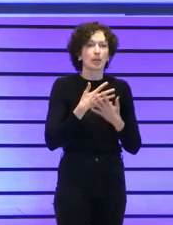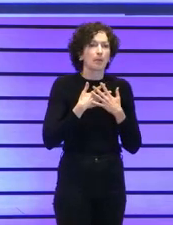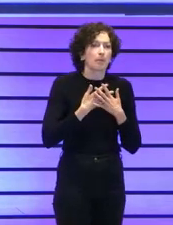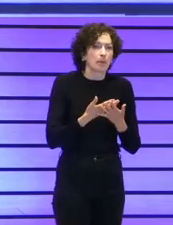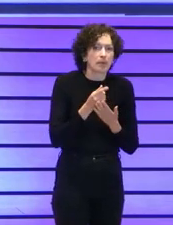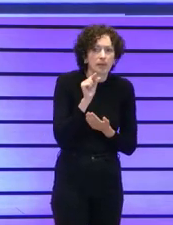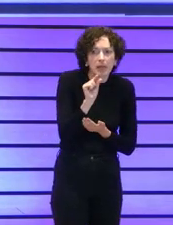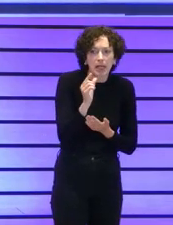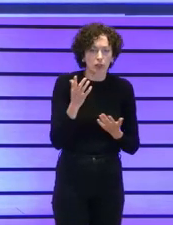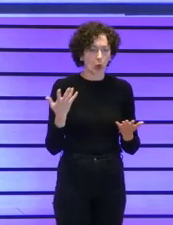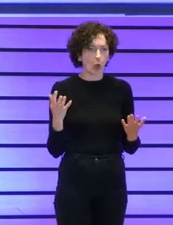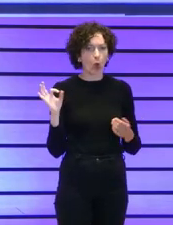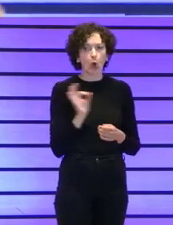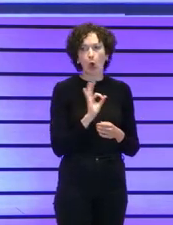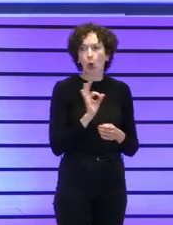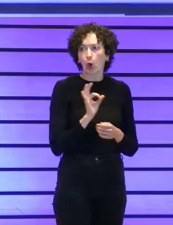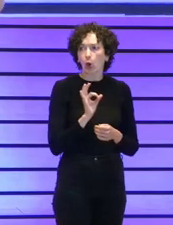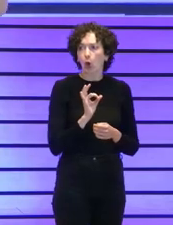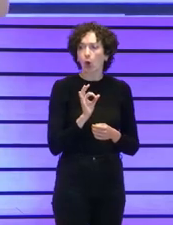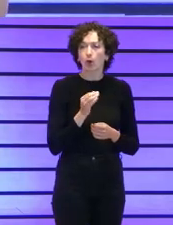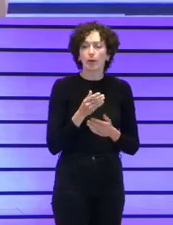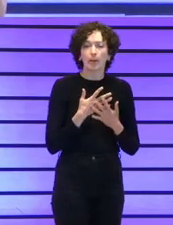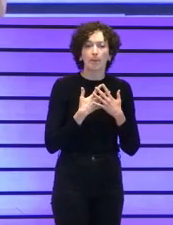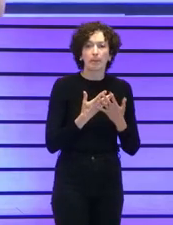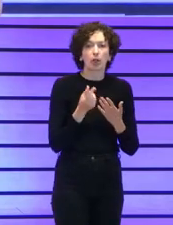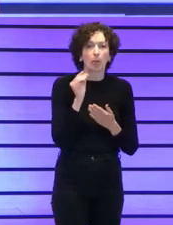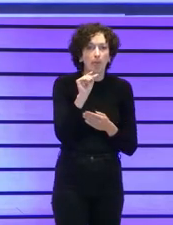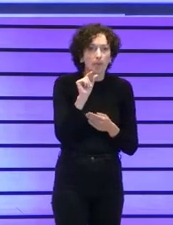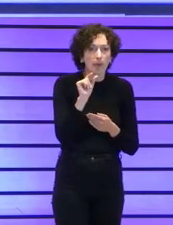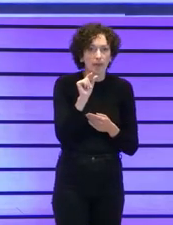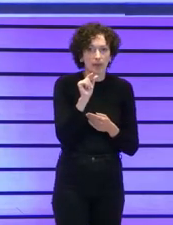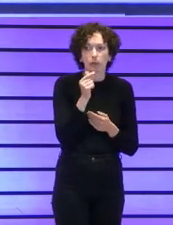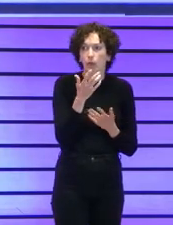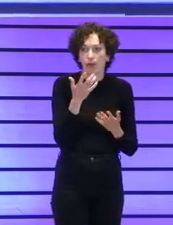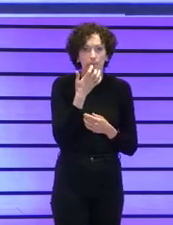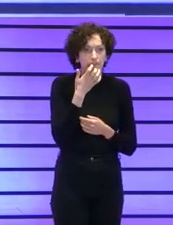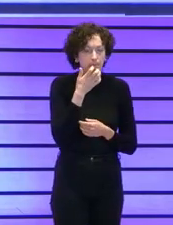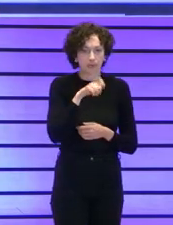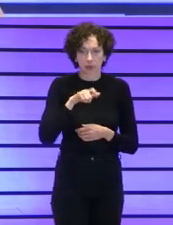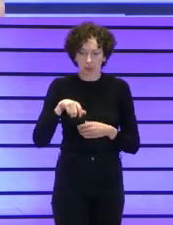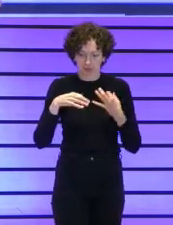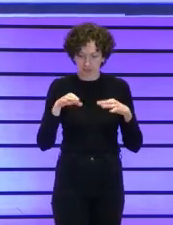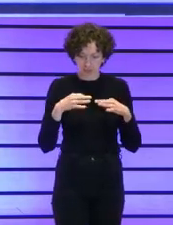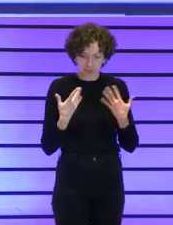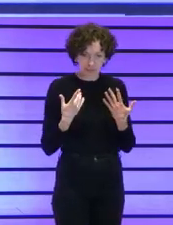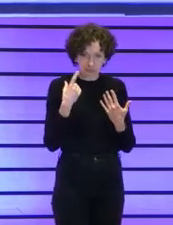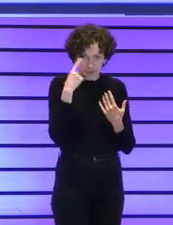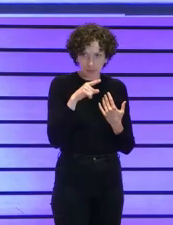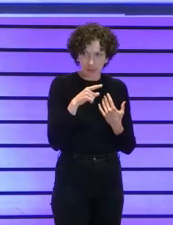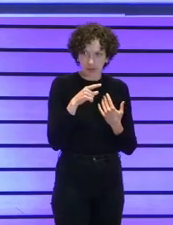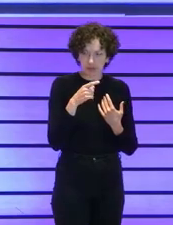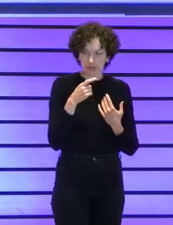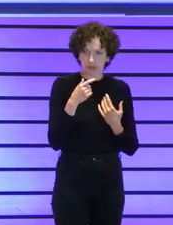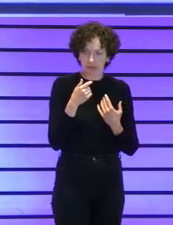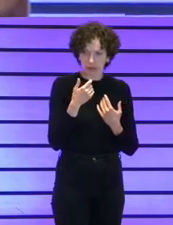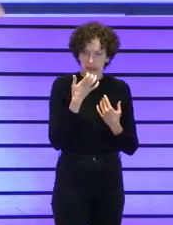Me refiero a micromecenazgo en el sentido de que las personas de a pie sepamos los beneficios